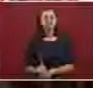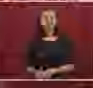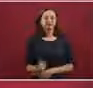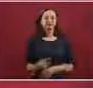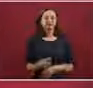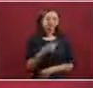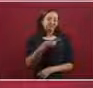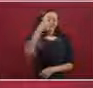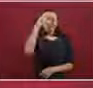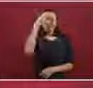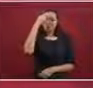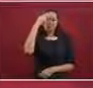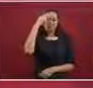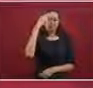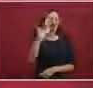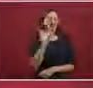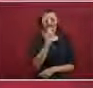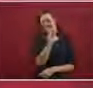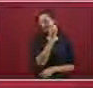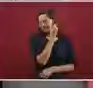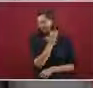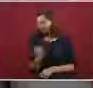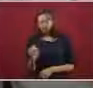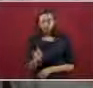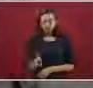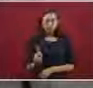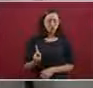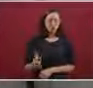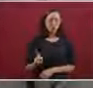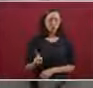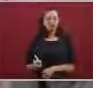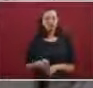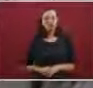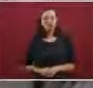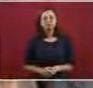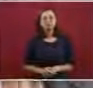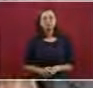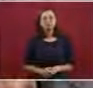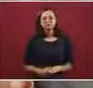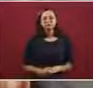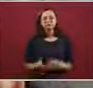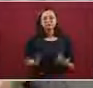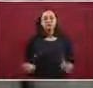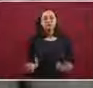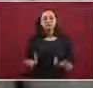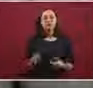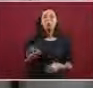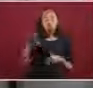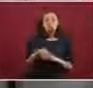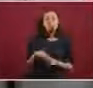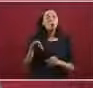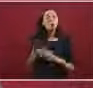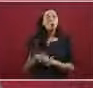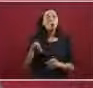es Porfirio Díaz, porque no se dejaban de hacer elecciones,